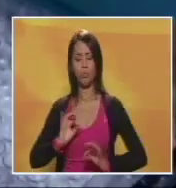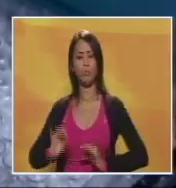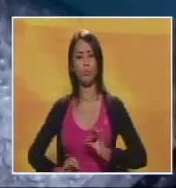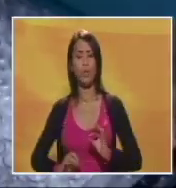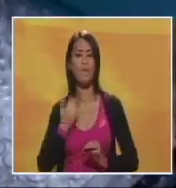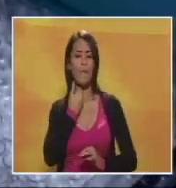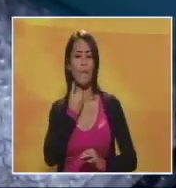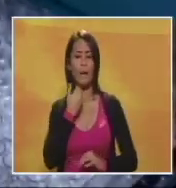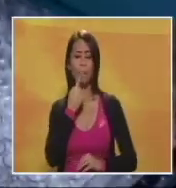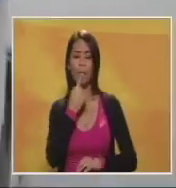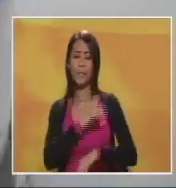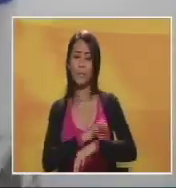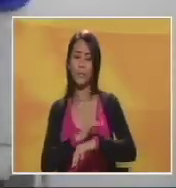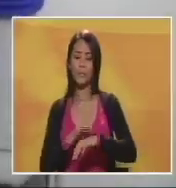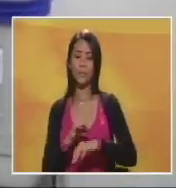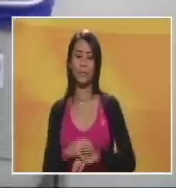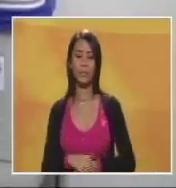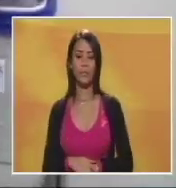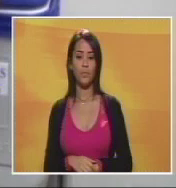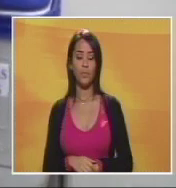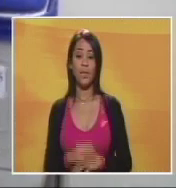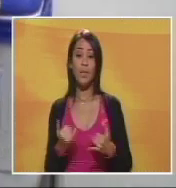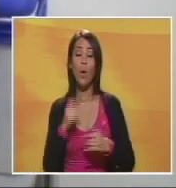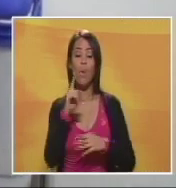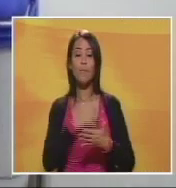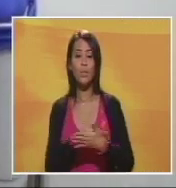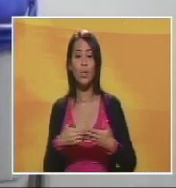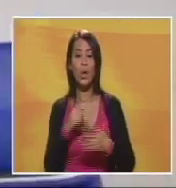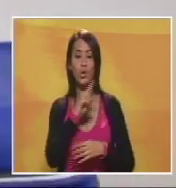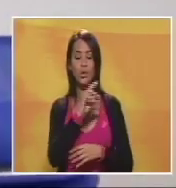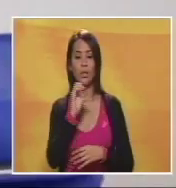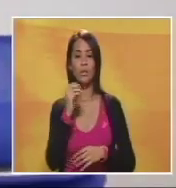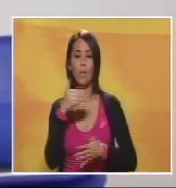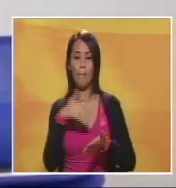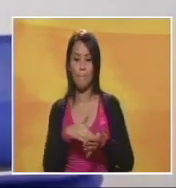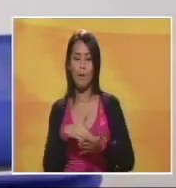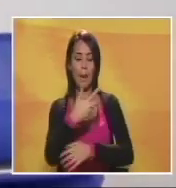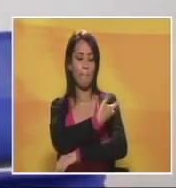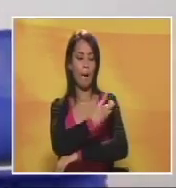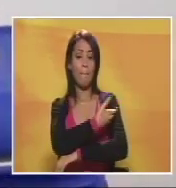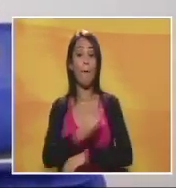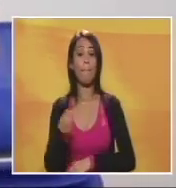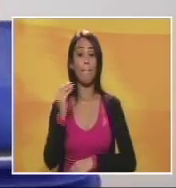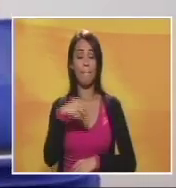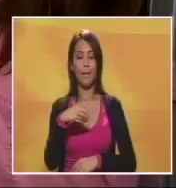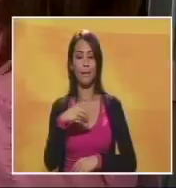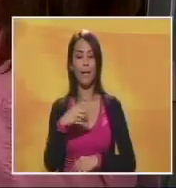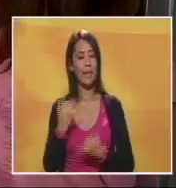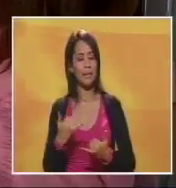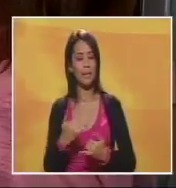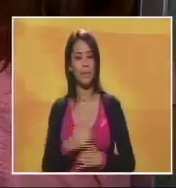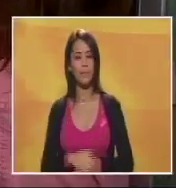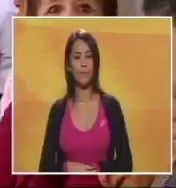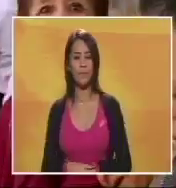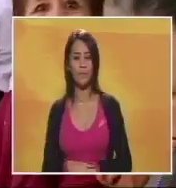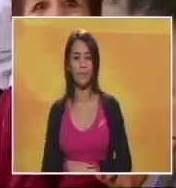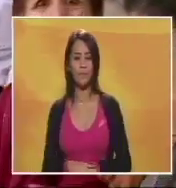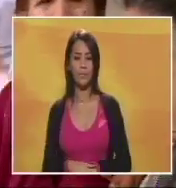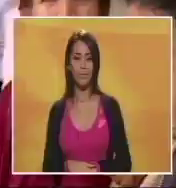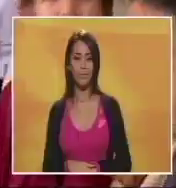Por eso, como medida de prevención, se dispusieron 1.200.000 vacunas adicionales a las ya existentes.